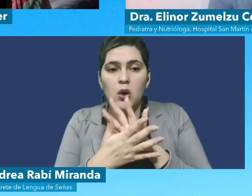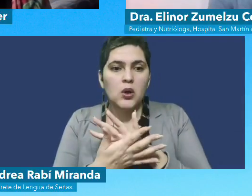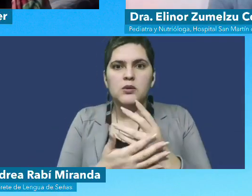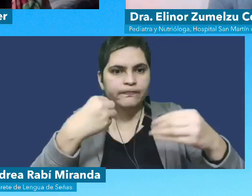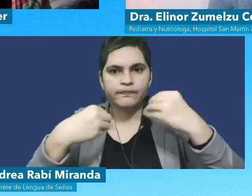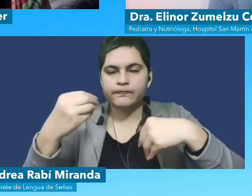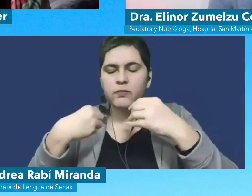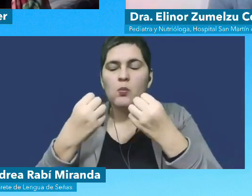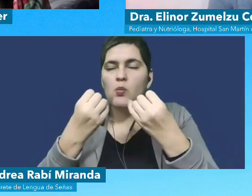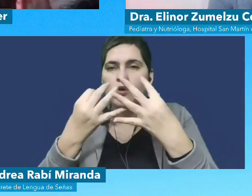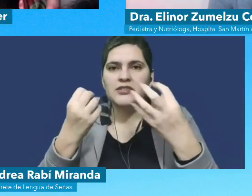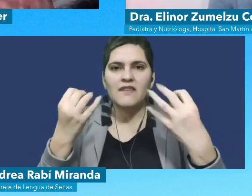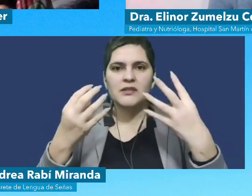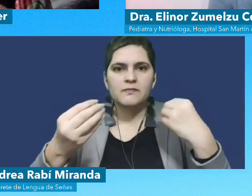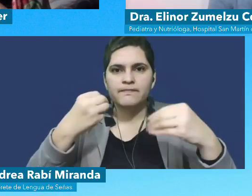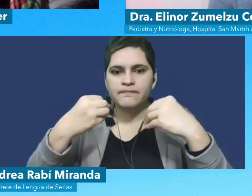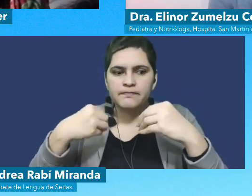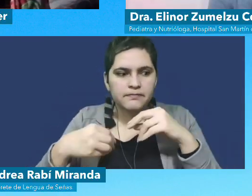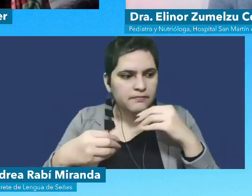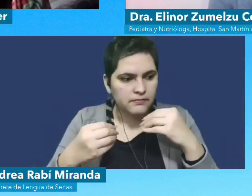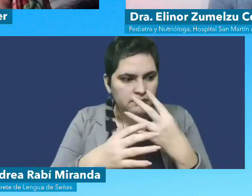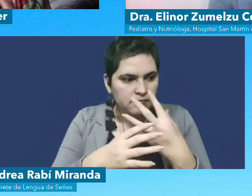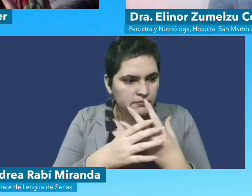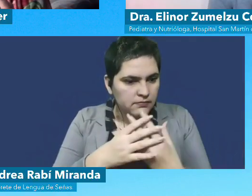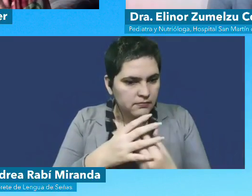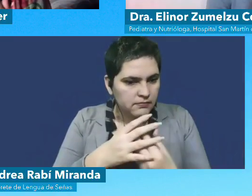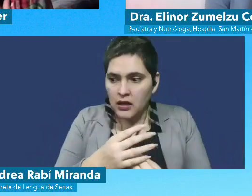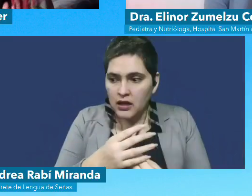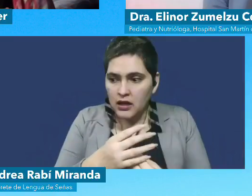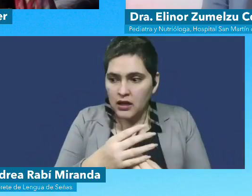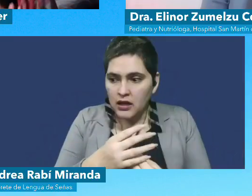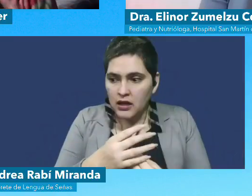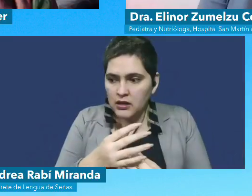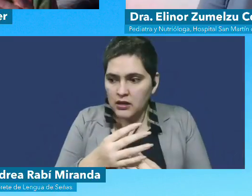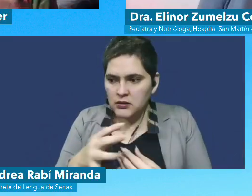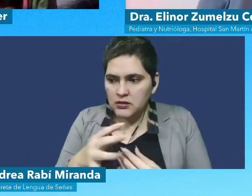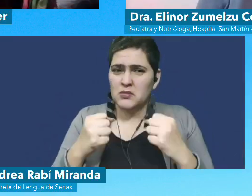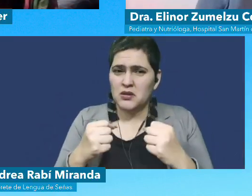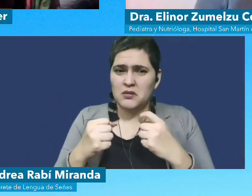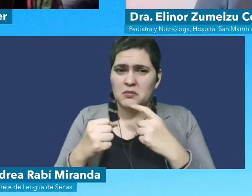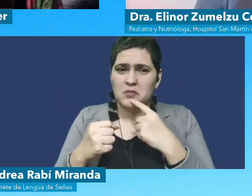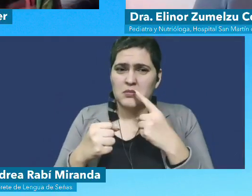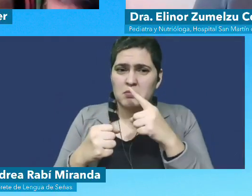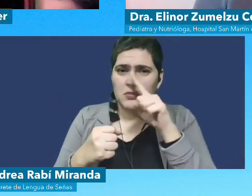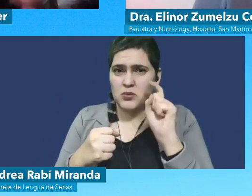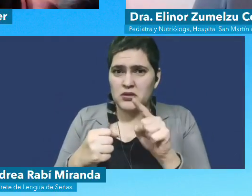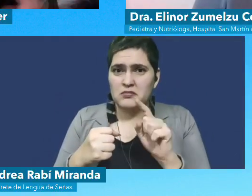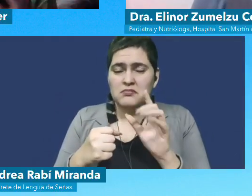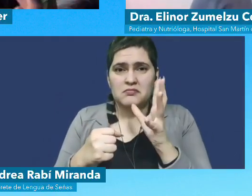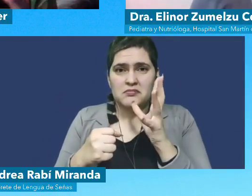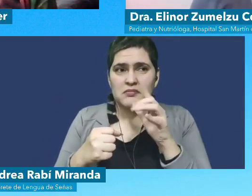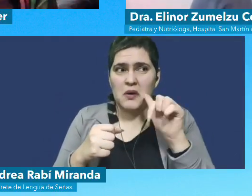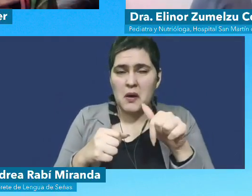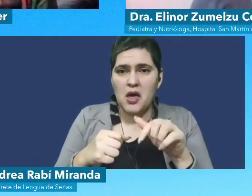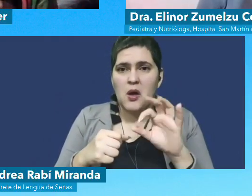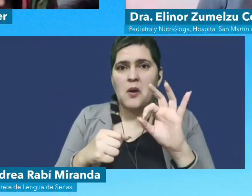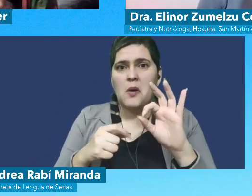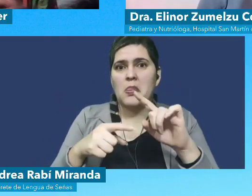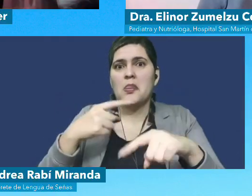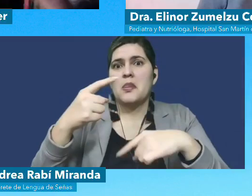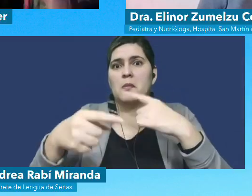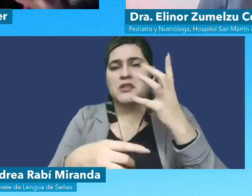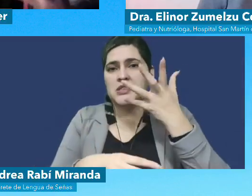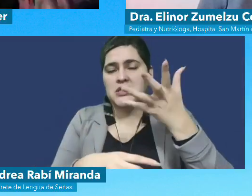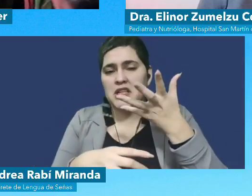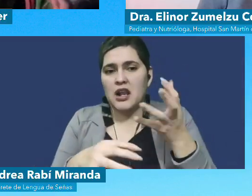terminan, miran el plato de otros y le quitan la comida al resto. No sé si esta consulta se podrá responder en esta charla a la siguiente, gracias. Bueno, pero hay un elemento que usted mencionó, doctora, que